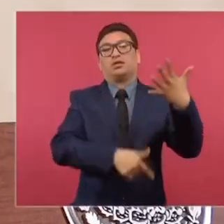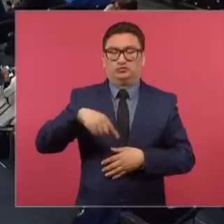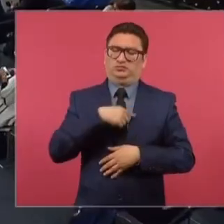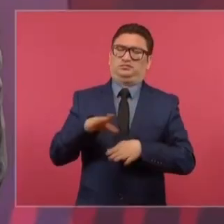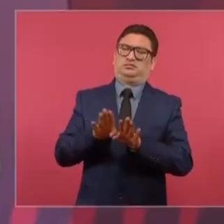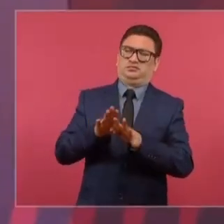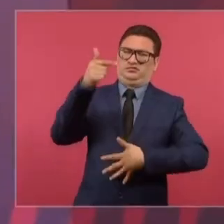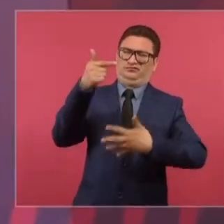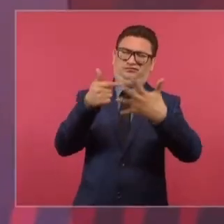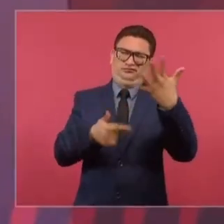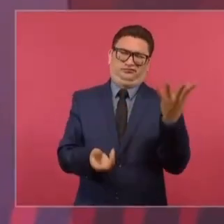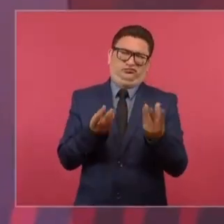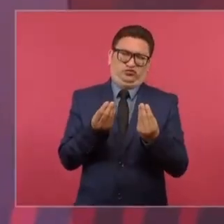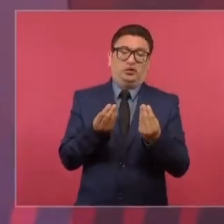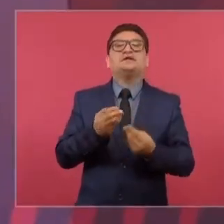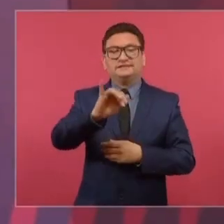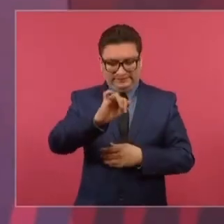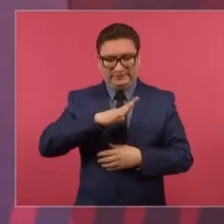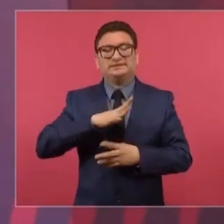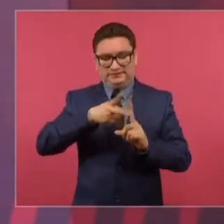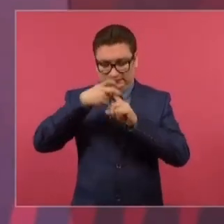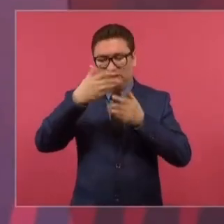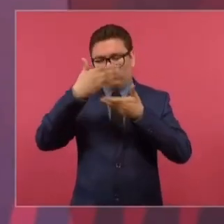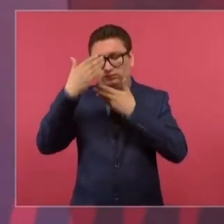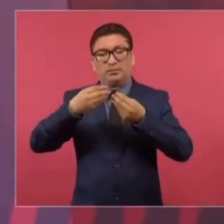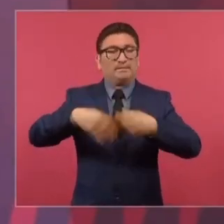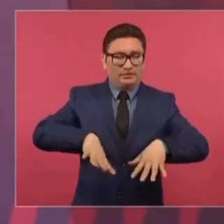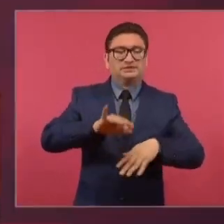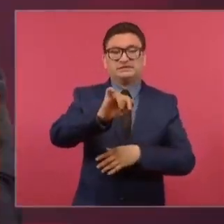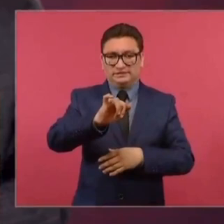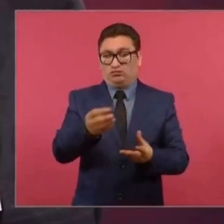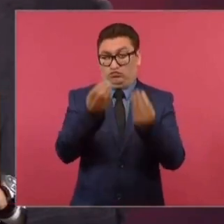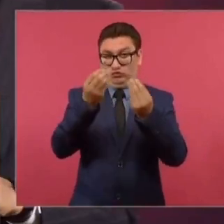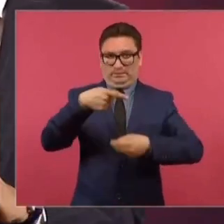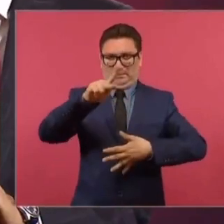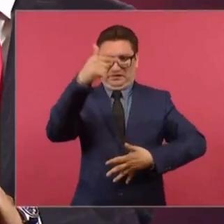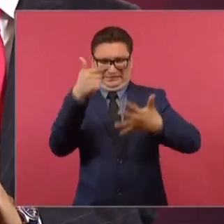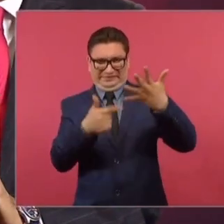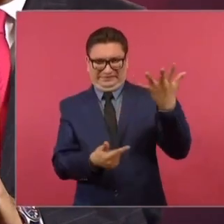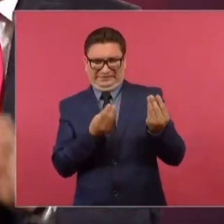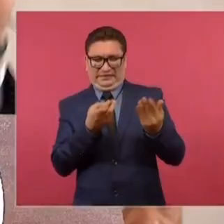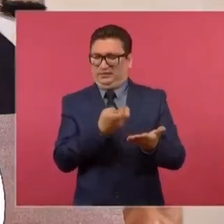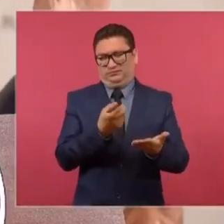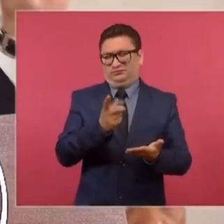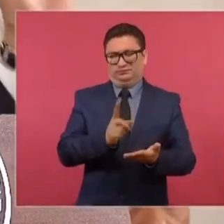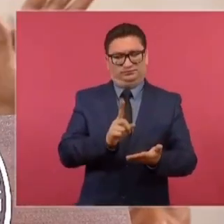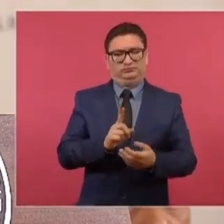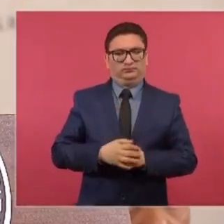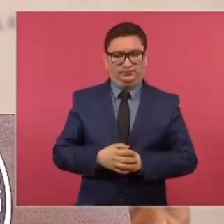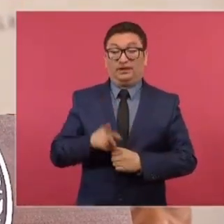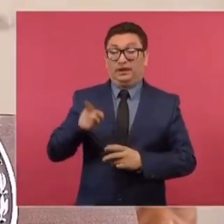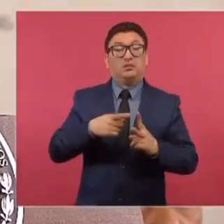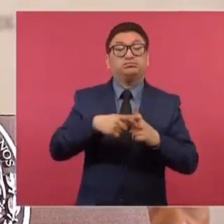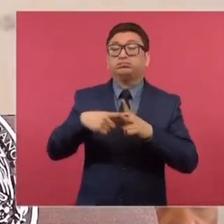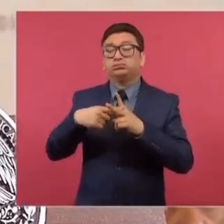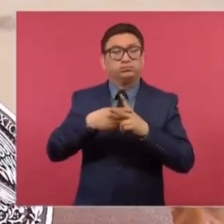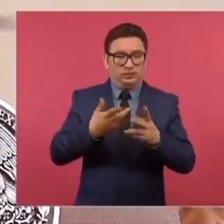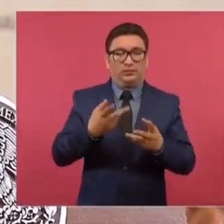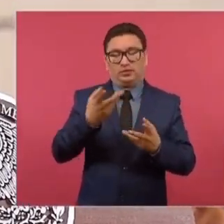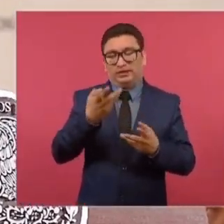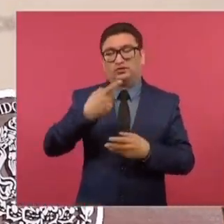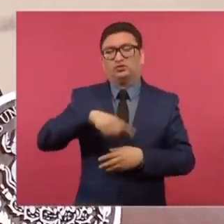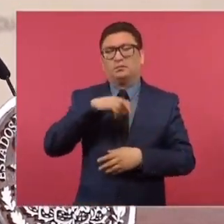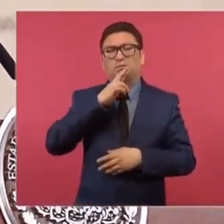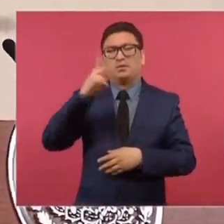del censo. Muchos, sí hay miles de desaparecidos, pero no la cantidad que establece el censo. Entonces